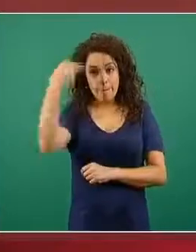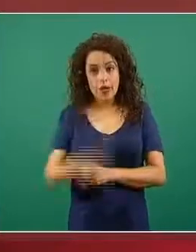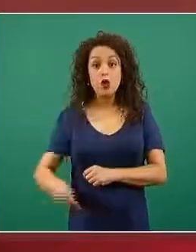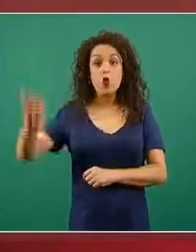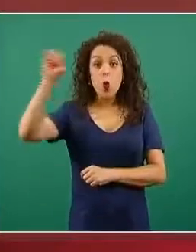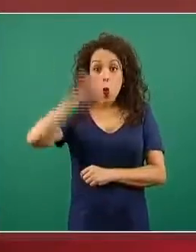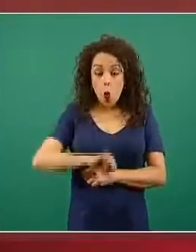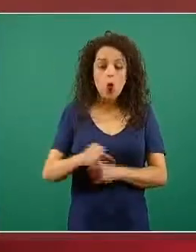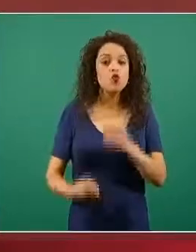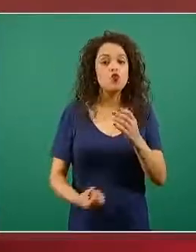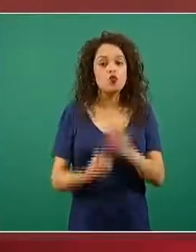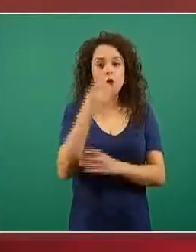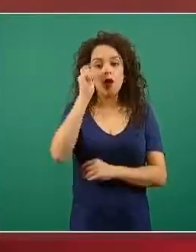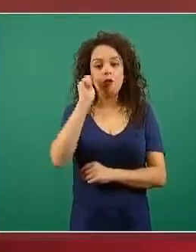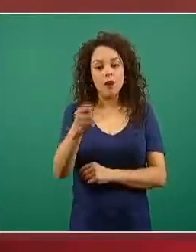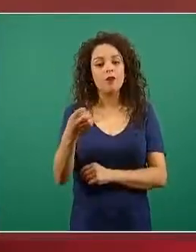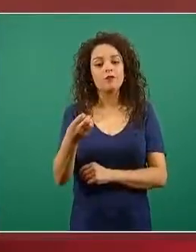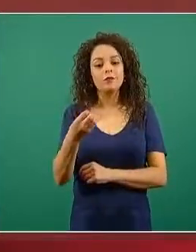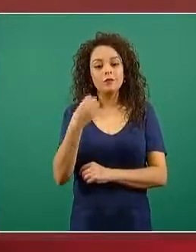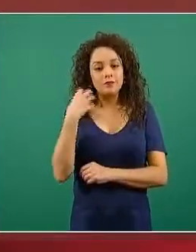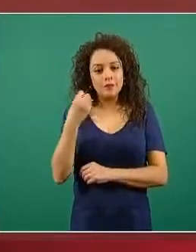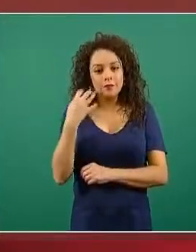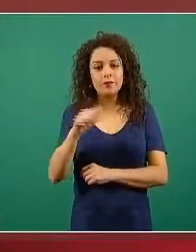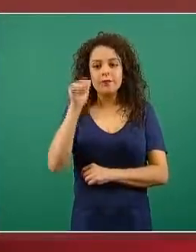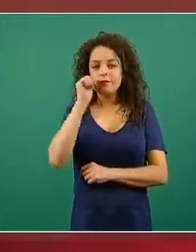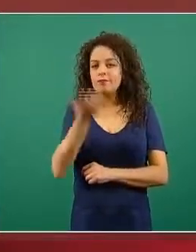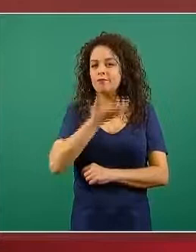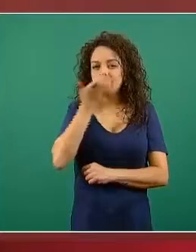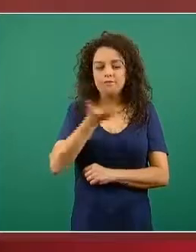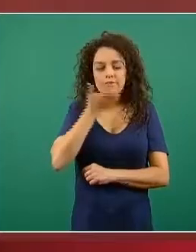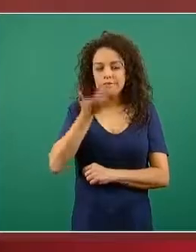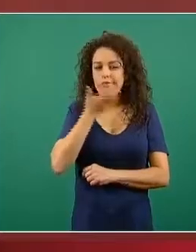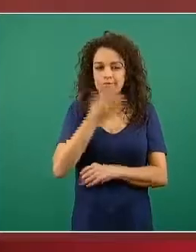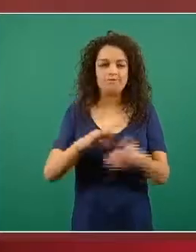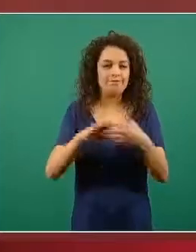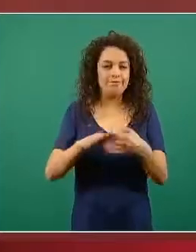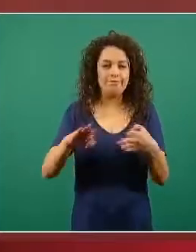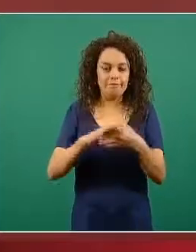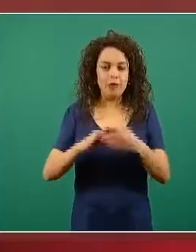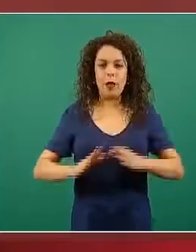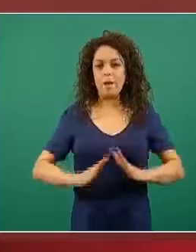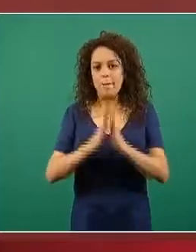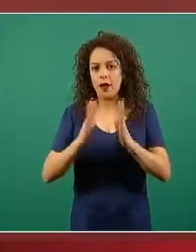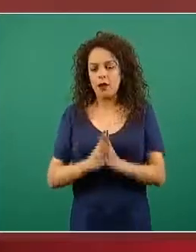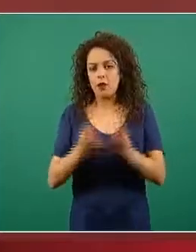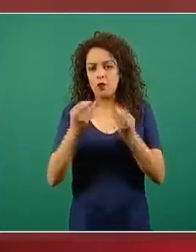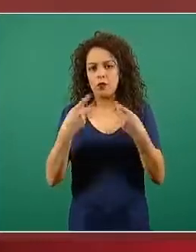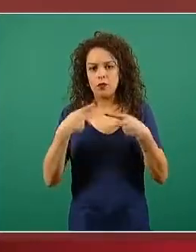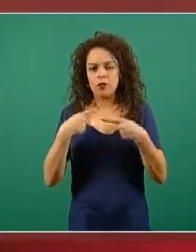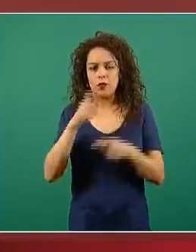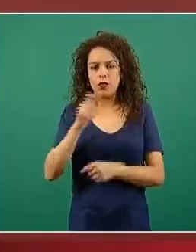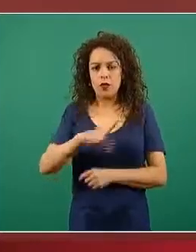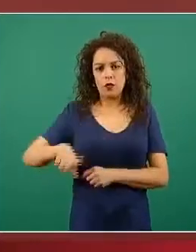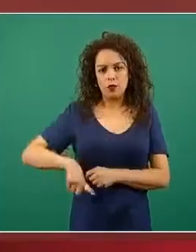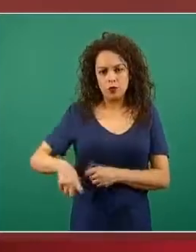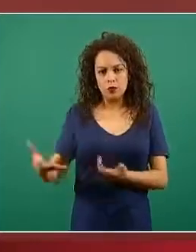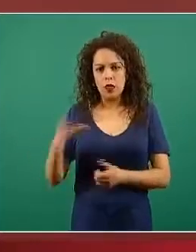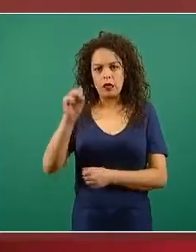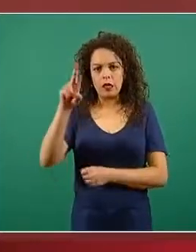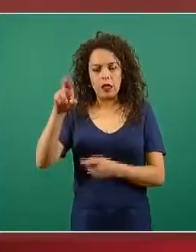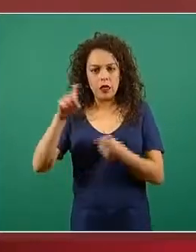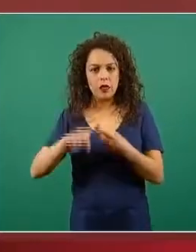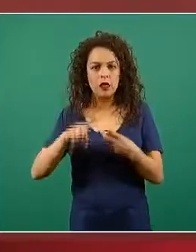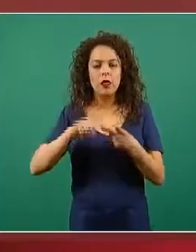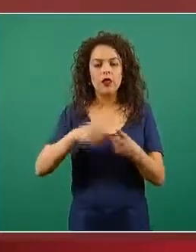nueva sesión, como la tenemos periódicamente, en la que participamos varios funcionarios de gobierno, de Cancillería, del